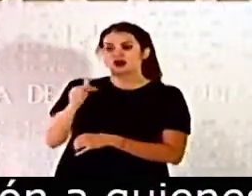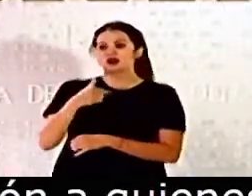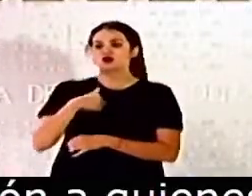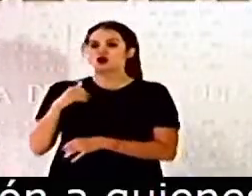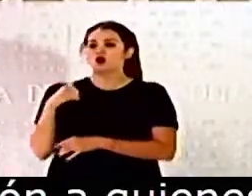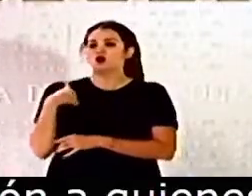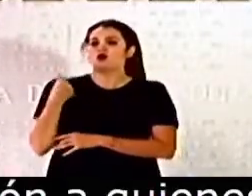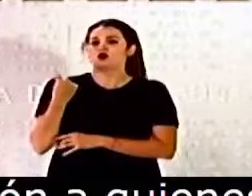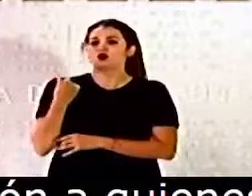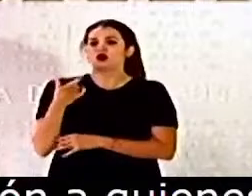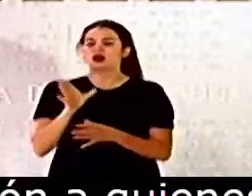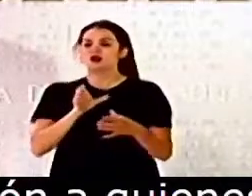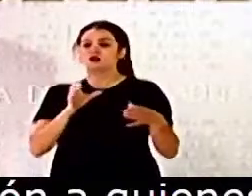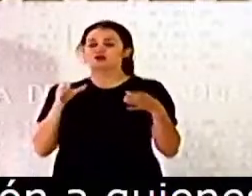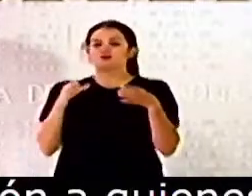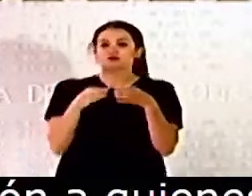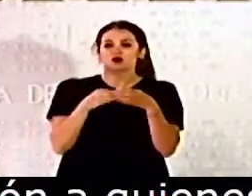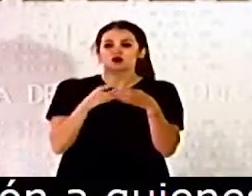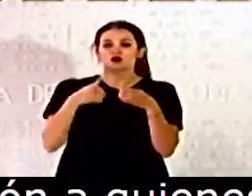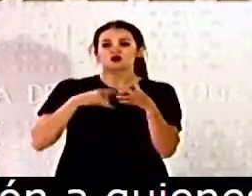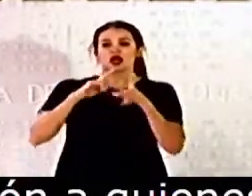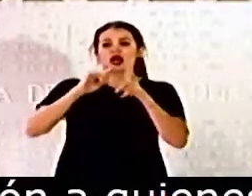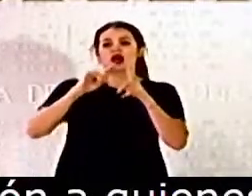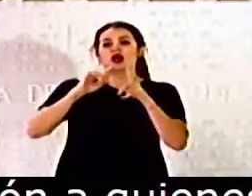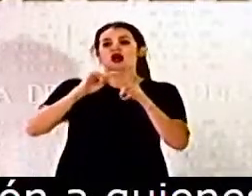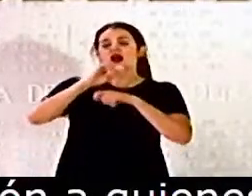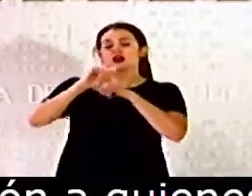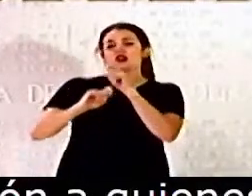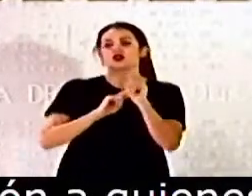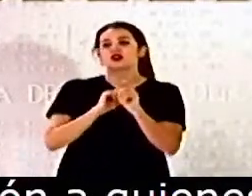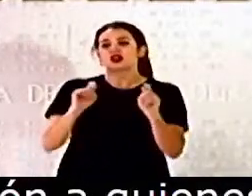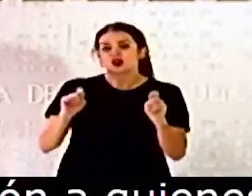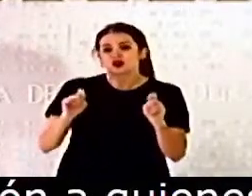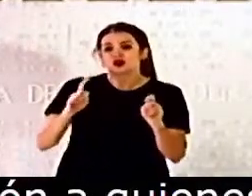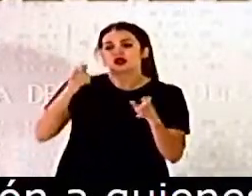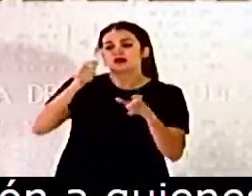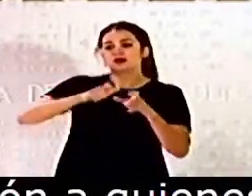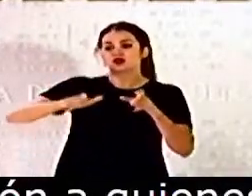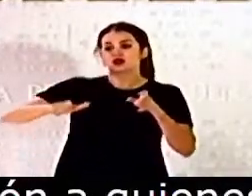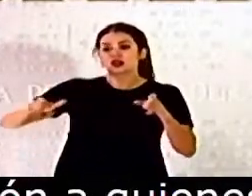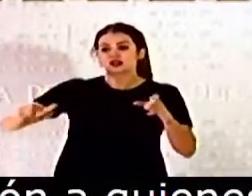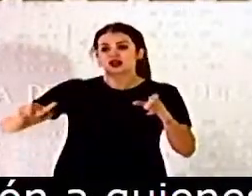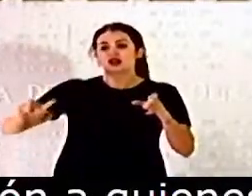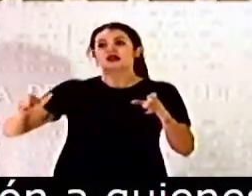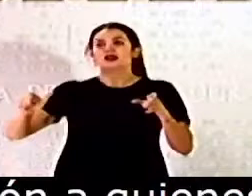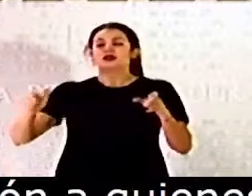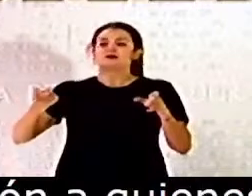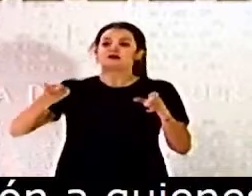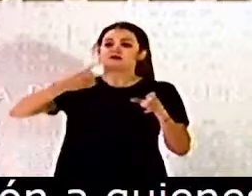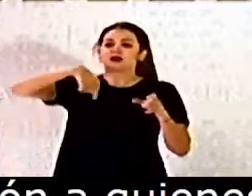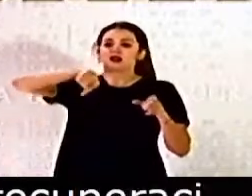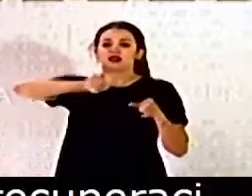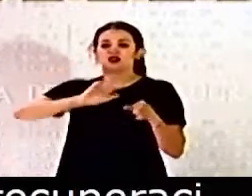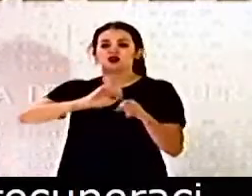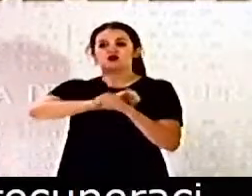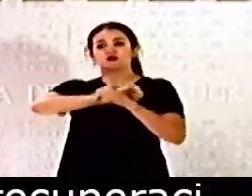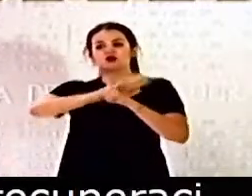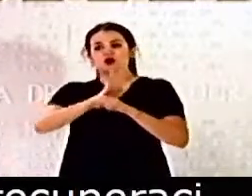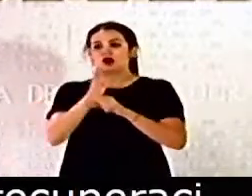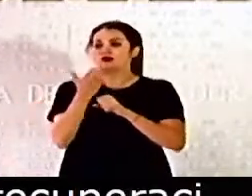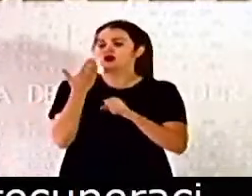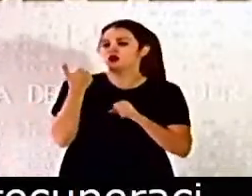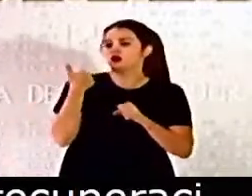estar reunidos con una asociación de personas que han pasado la infección por COVID y